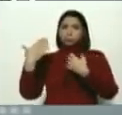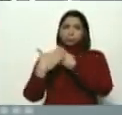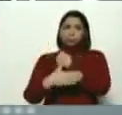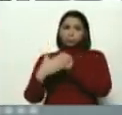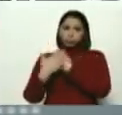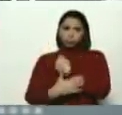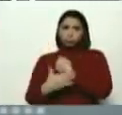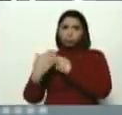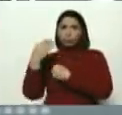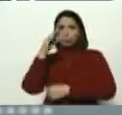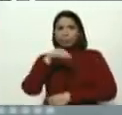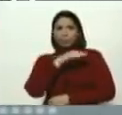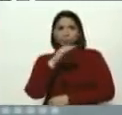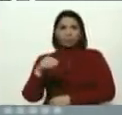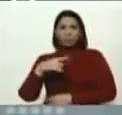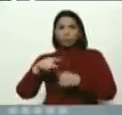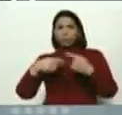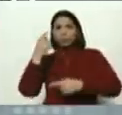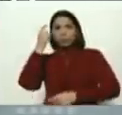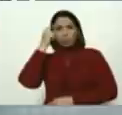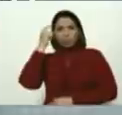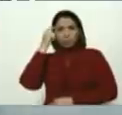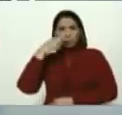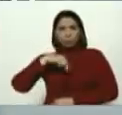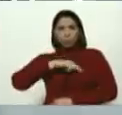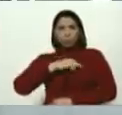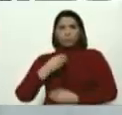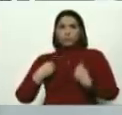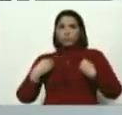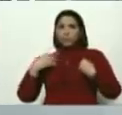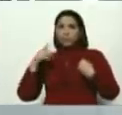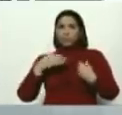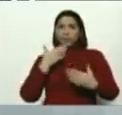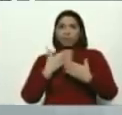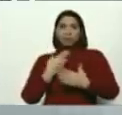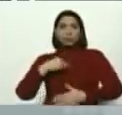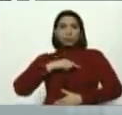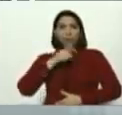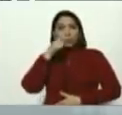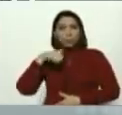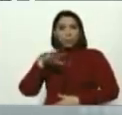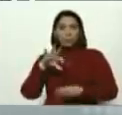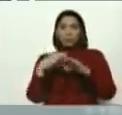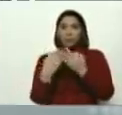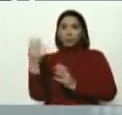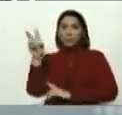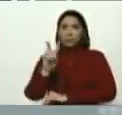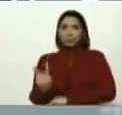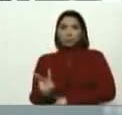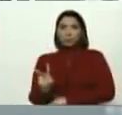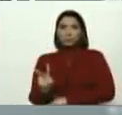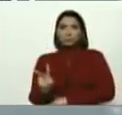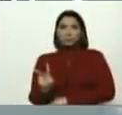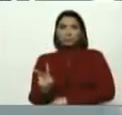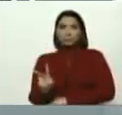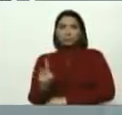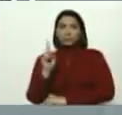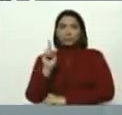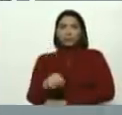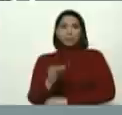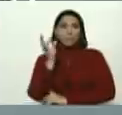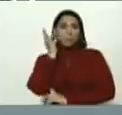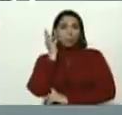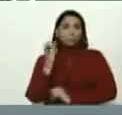cada día de nuestra vida. Le doy las gracias a nuestro pueblo, a la familia venezolana, sobre todo a las